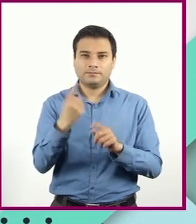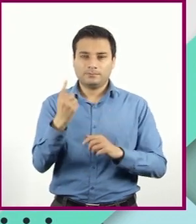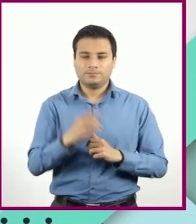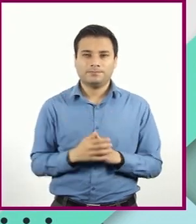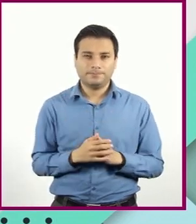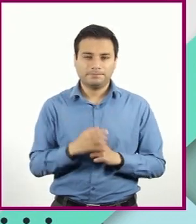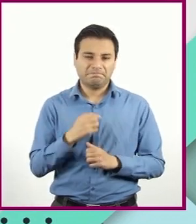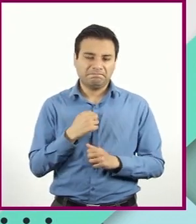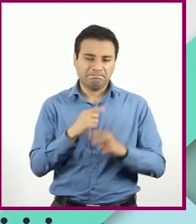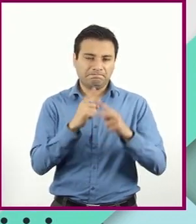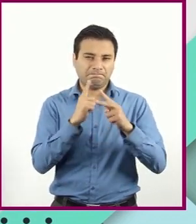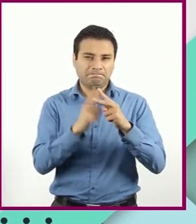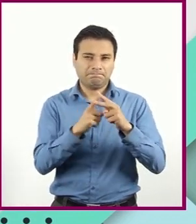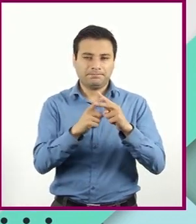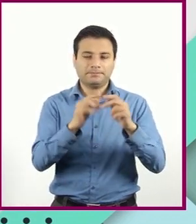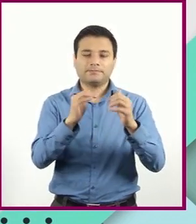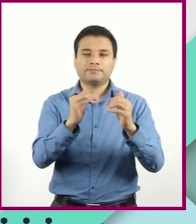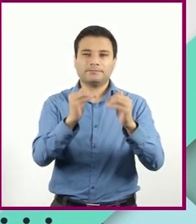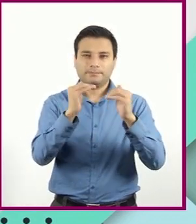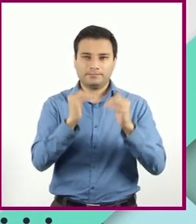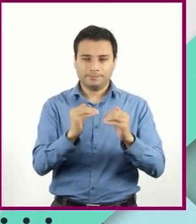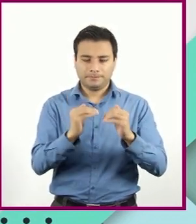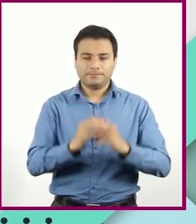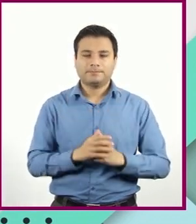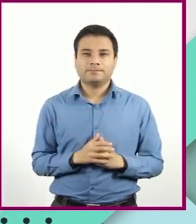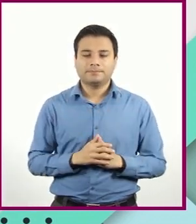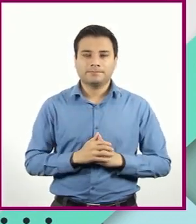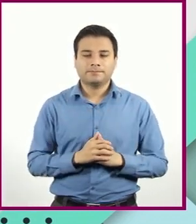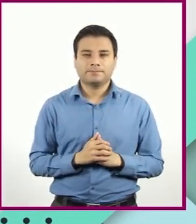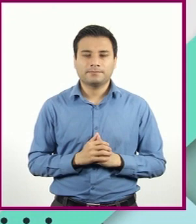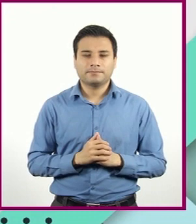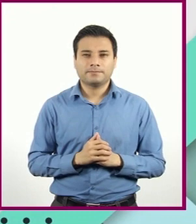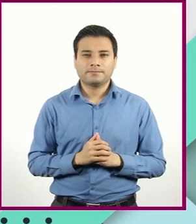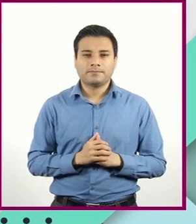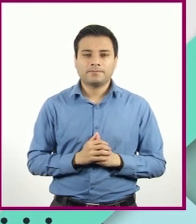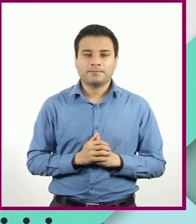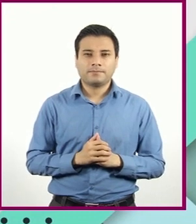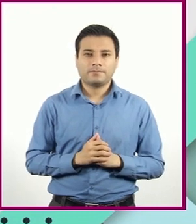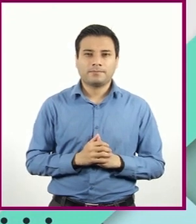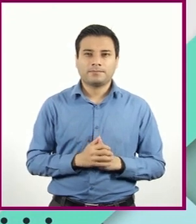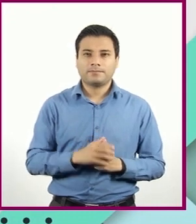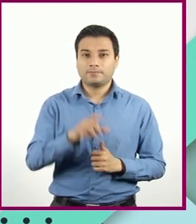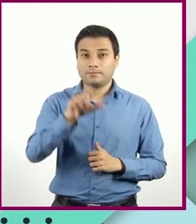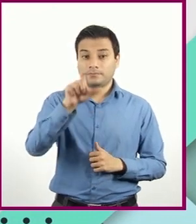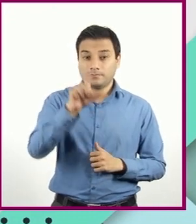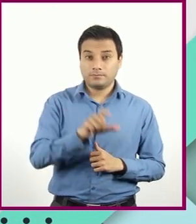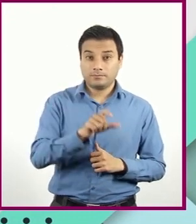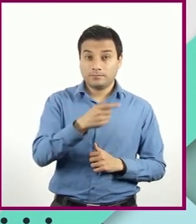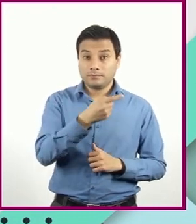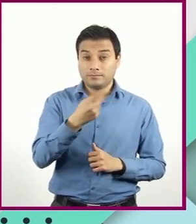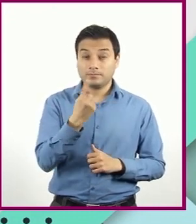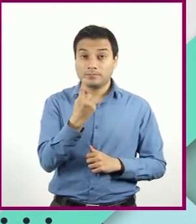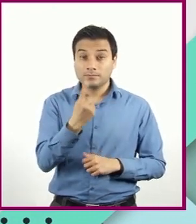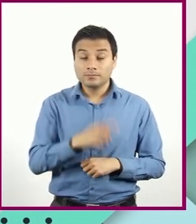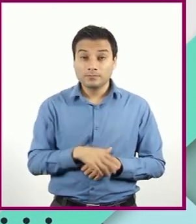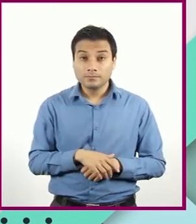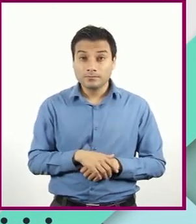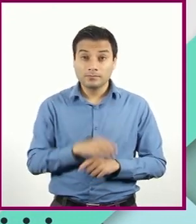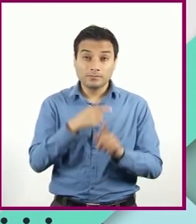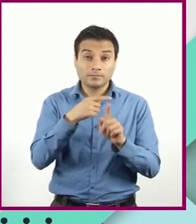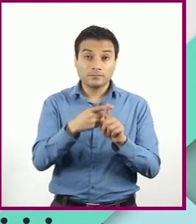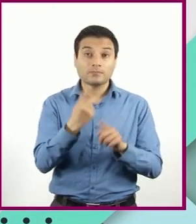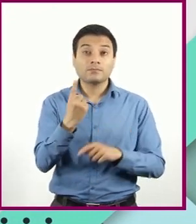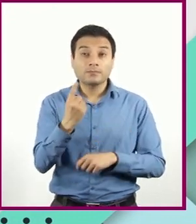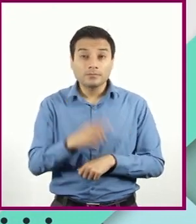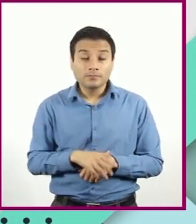Resolvemos las operaciones en el primer miembro de la ecuación. Tenemos que x menos 1 más 1 es